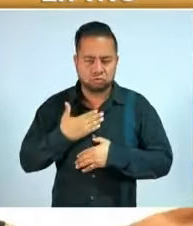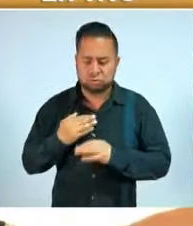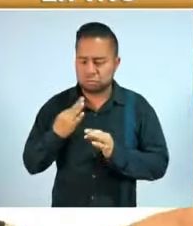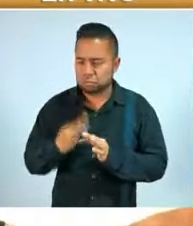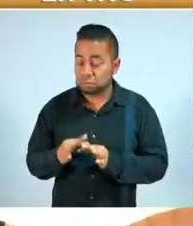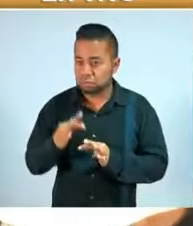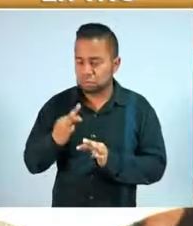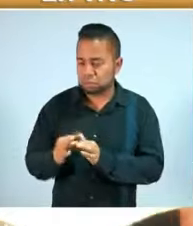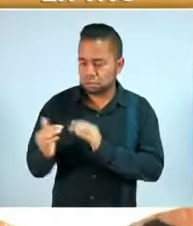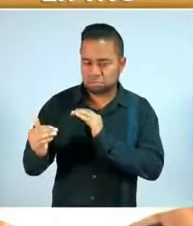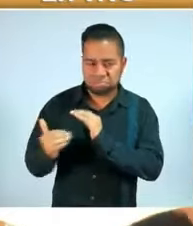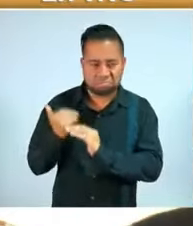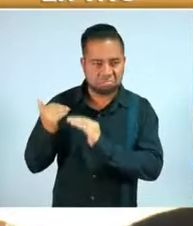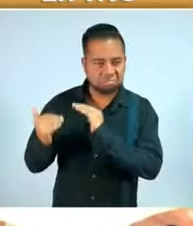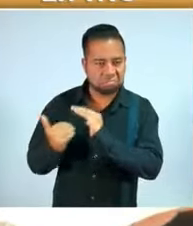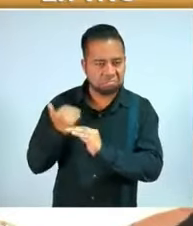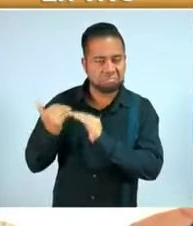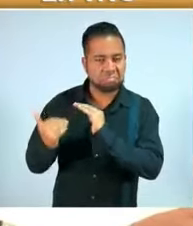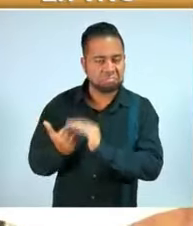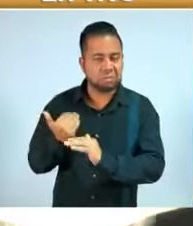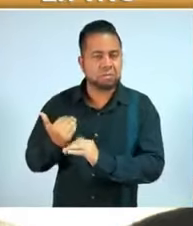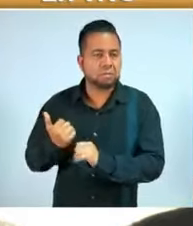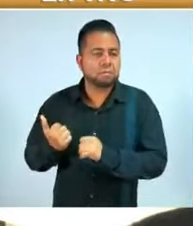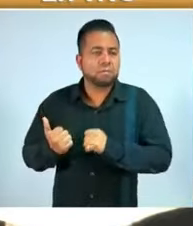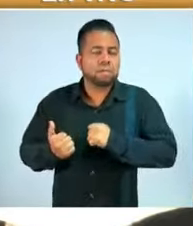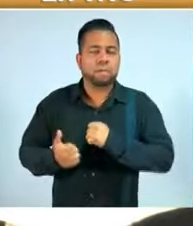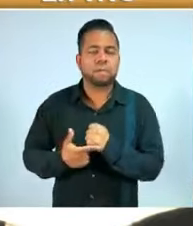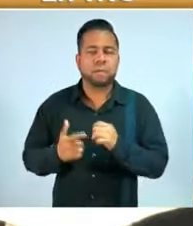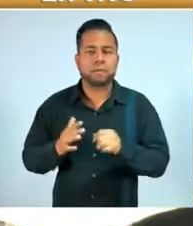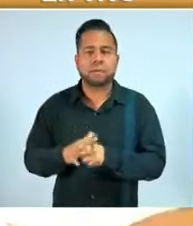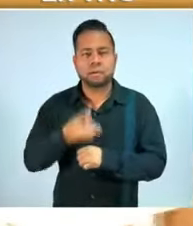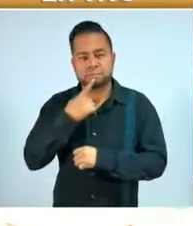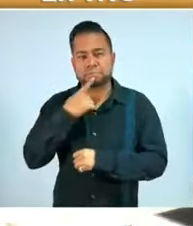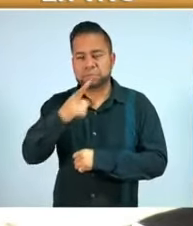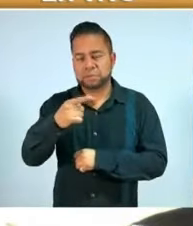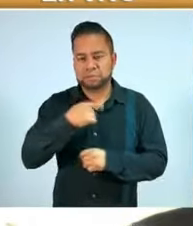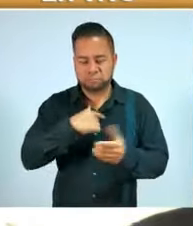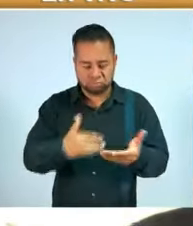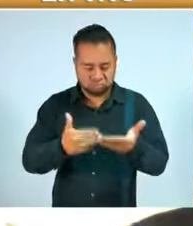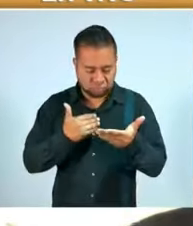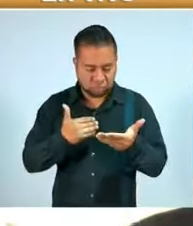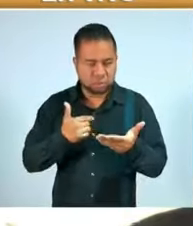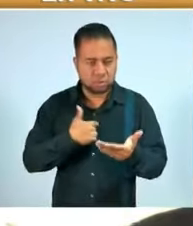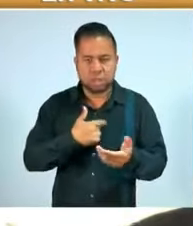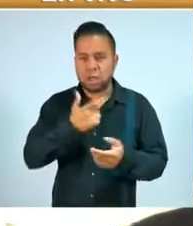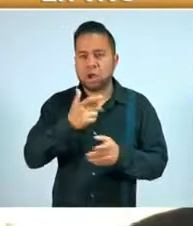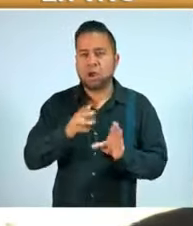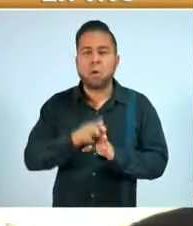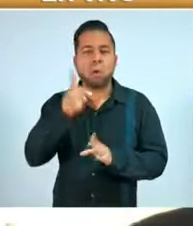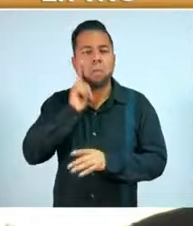constantemente recibimos algunas de los señalamientos invocando cuestiones de género.